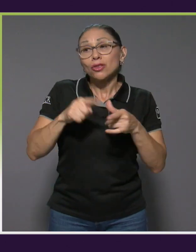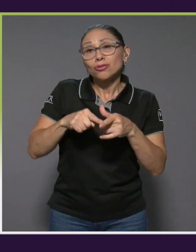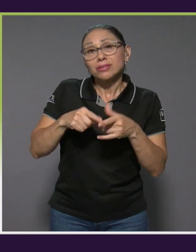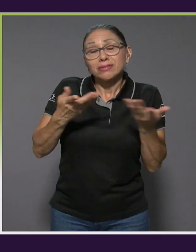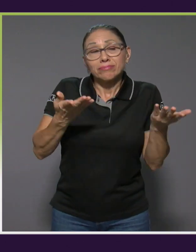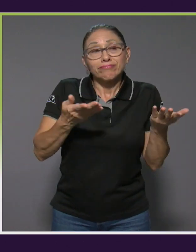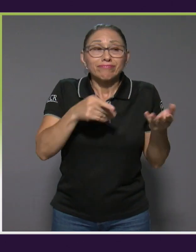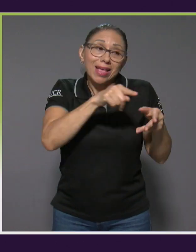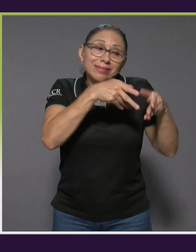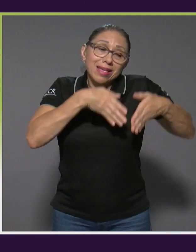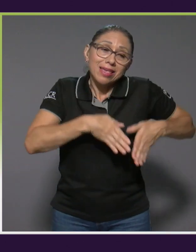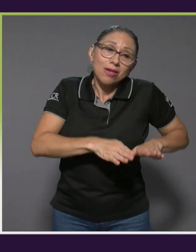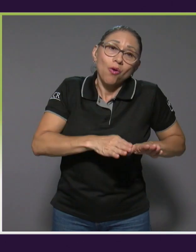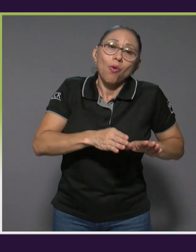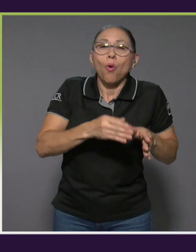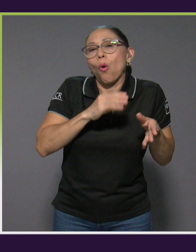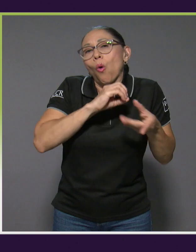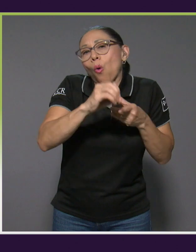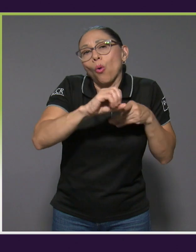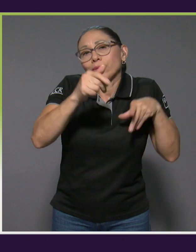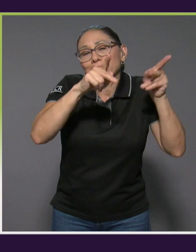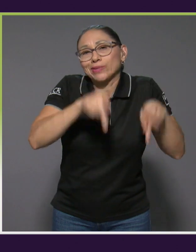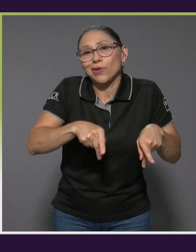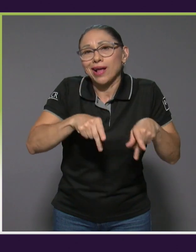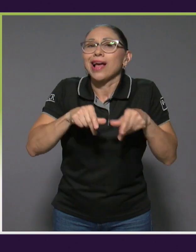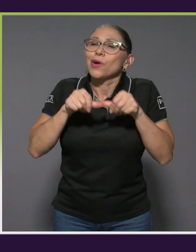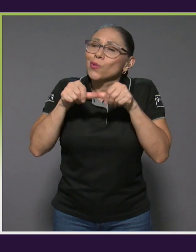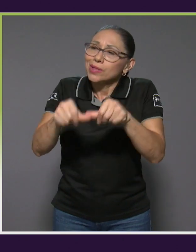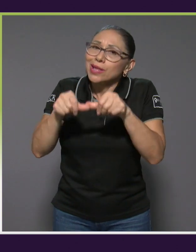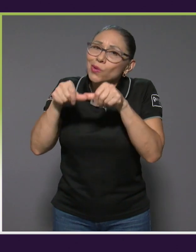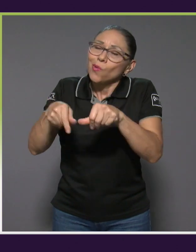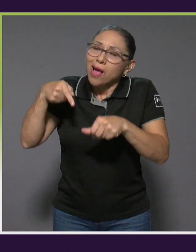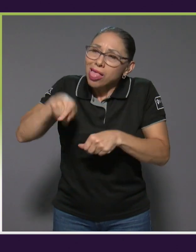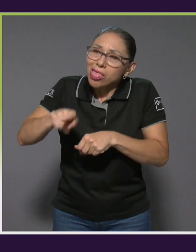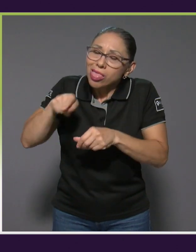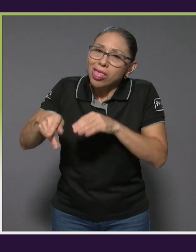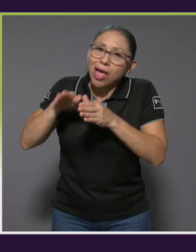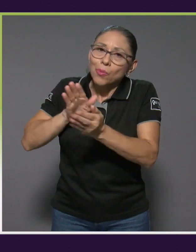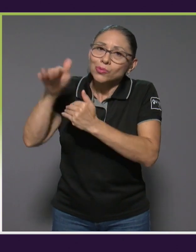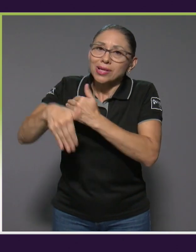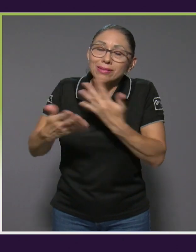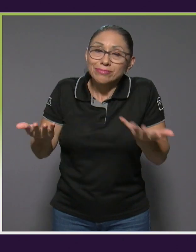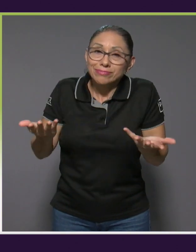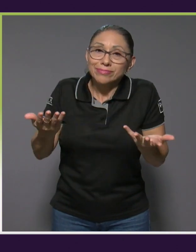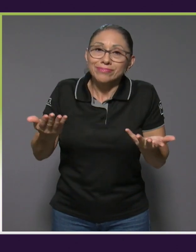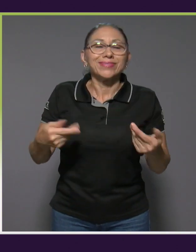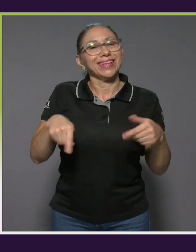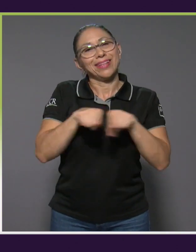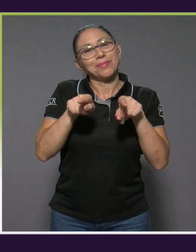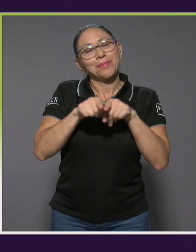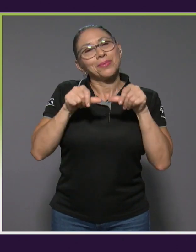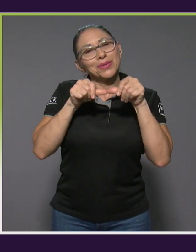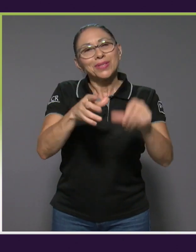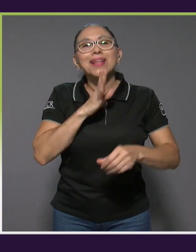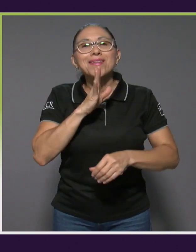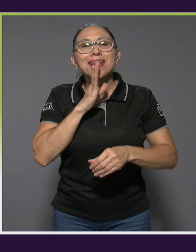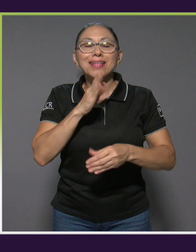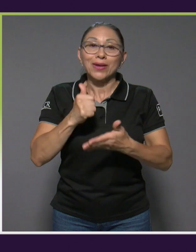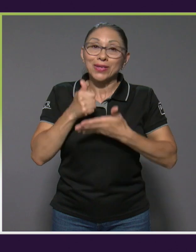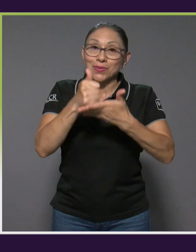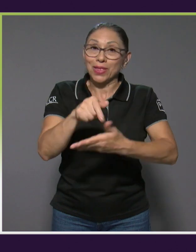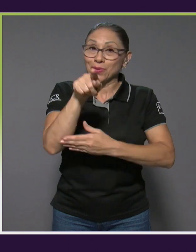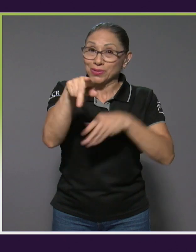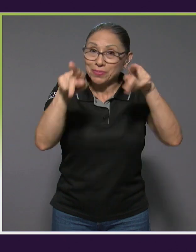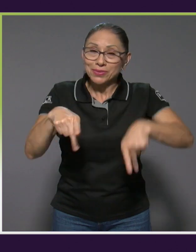abusando y no hay quien lo pare, ¿verdad? Así es, y bueno, vamos a seguir conversando sobre este tema también para ayudarle a usted, persona adulta mayor que está sintonizando